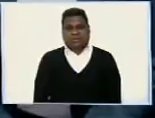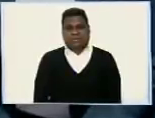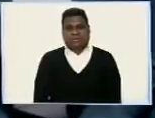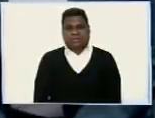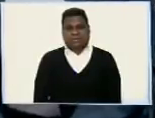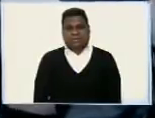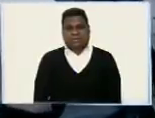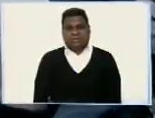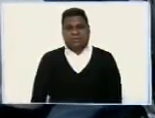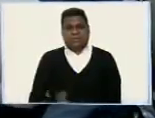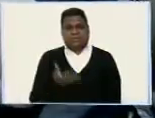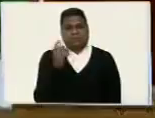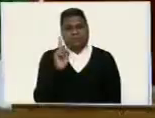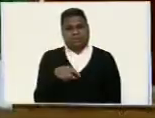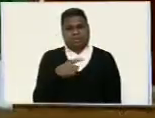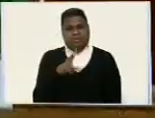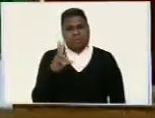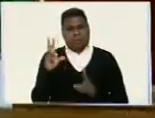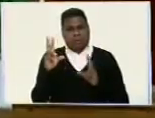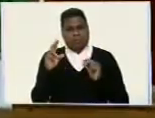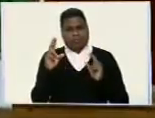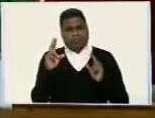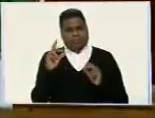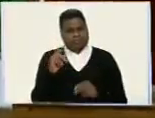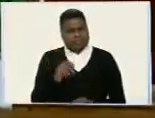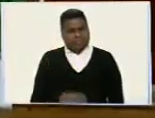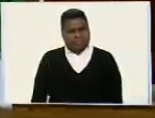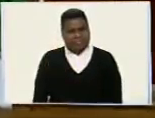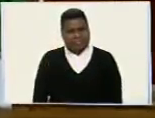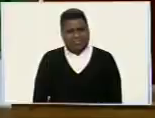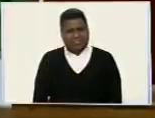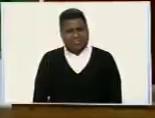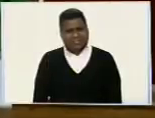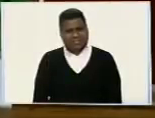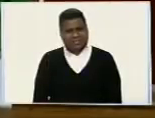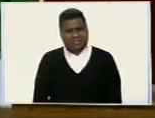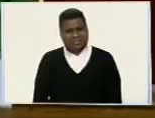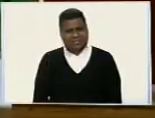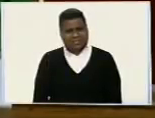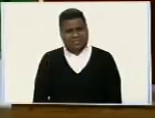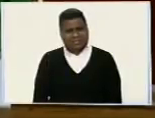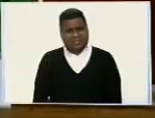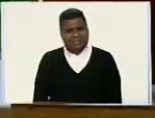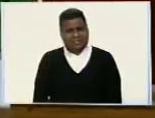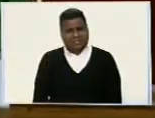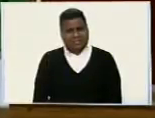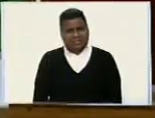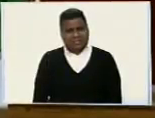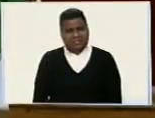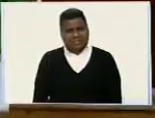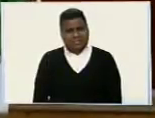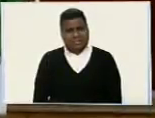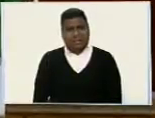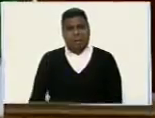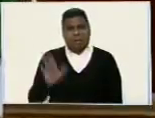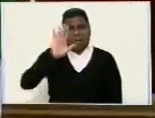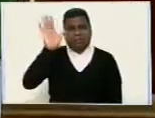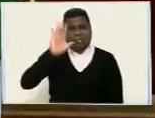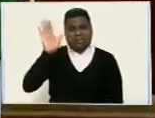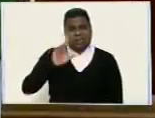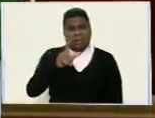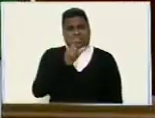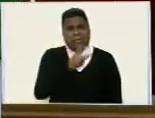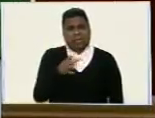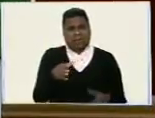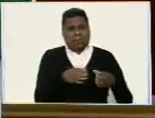Vamos a saludar aquí también la presencia, perdón, de legisladores del Consejo Municipal de Caracas.